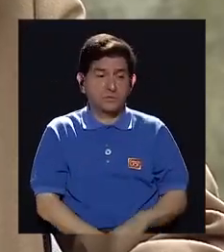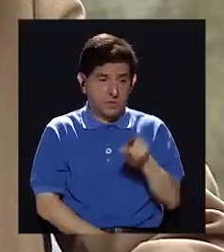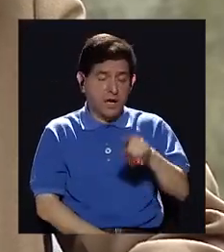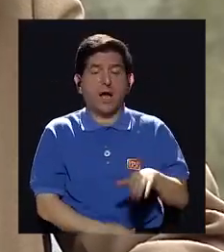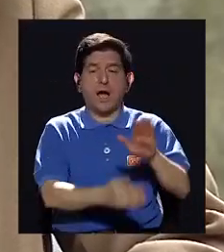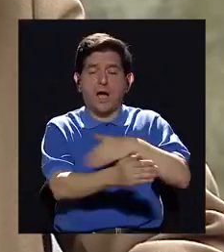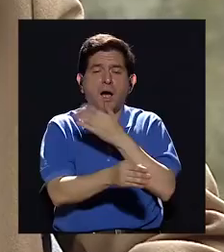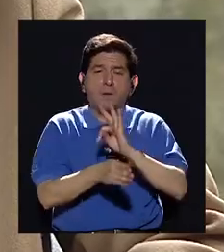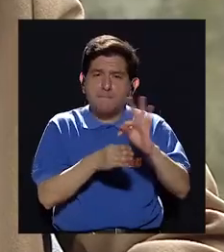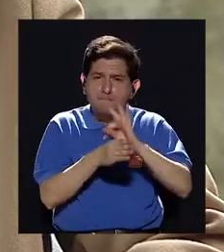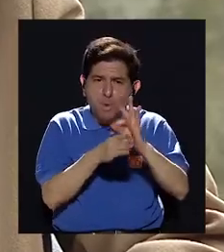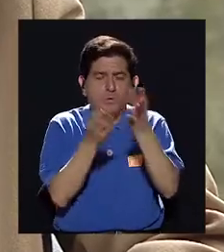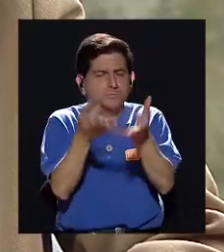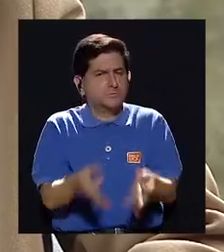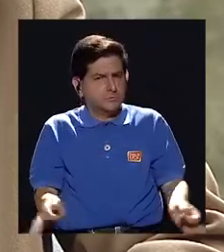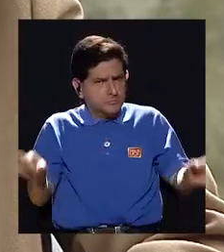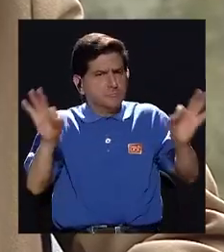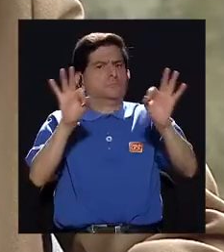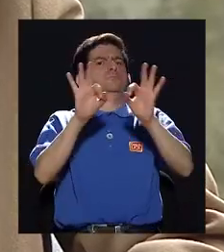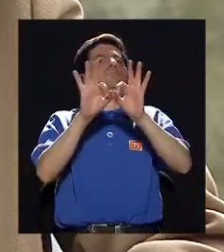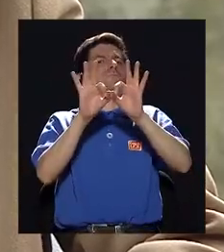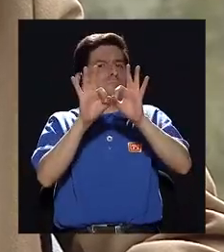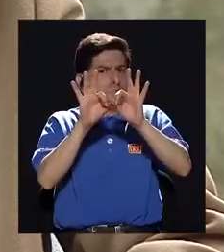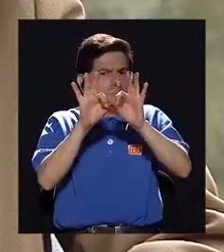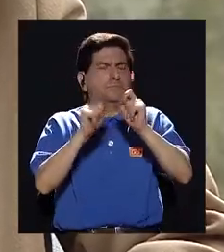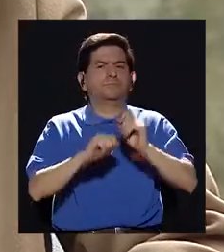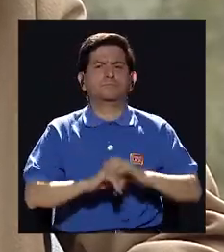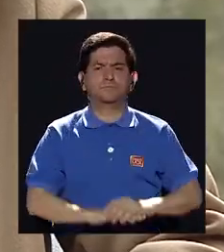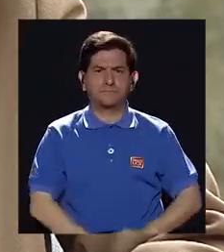la musicoterapia es muy importante.